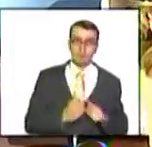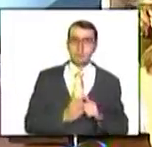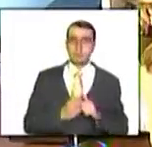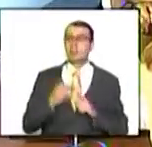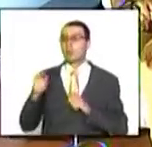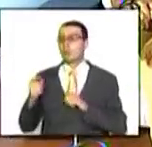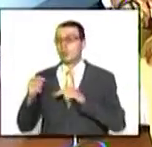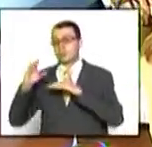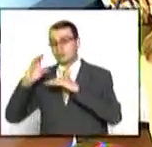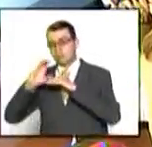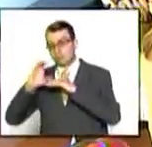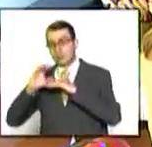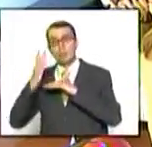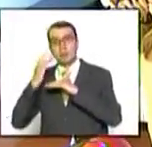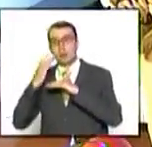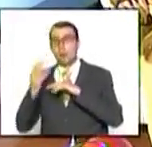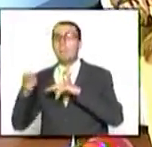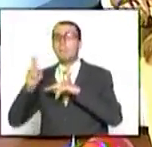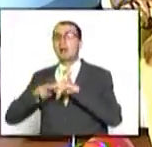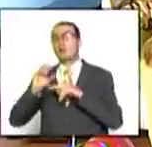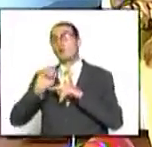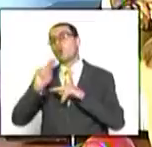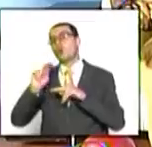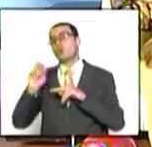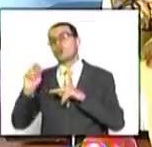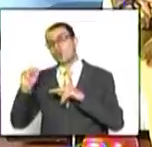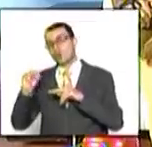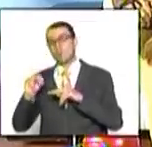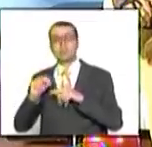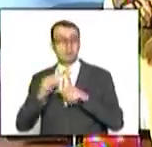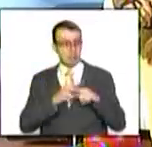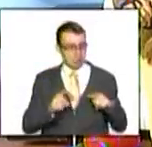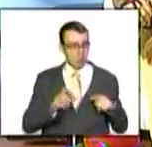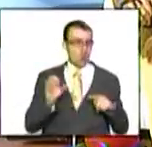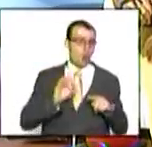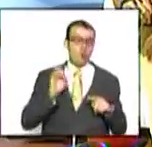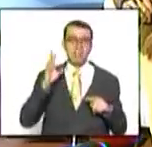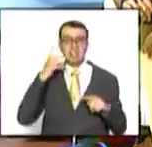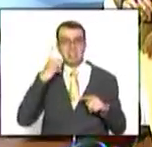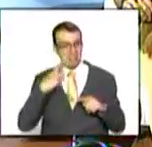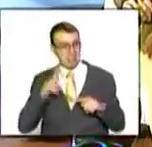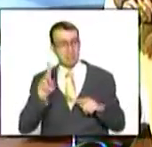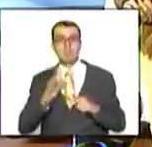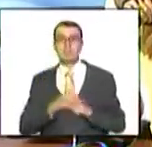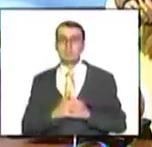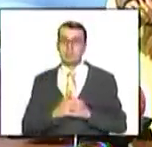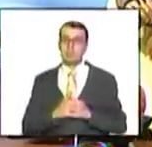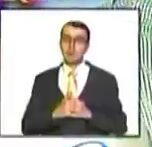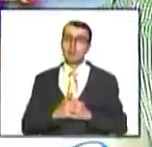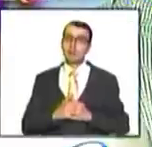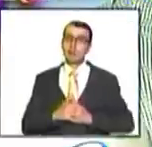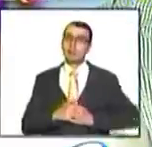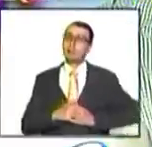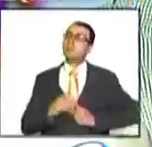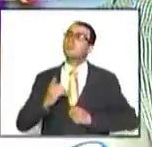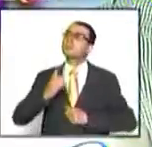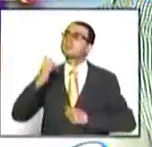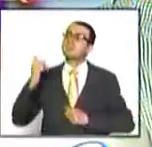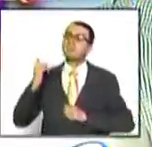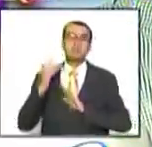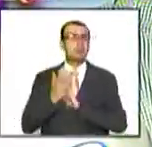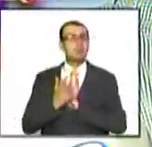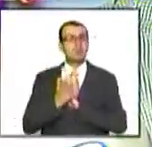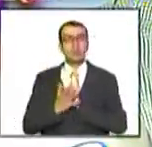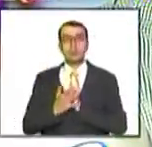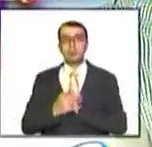plaquetas o zonificado, se puede hacer semanalmente o quincenalmente. La literatura cita de que